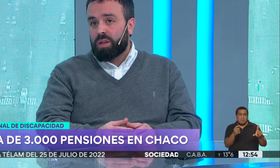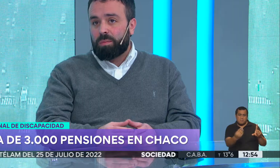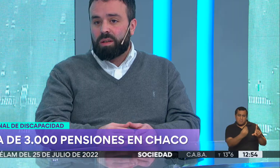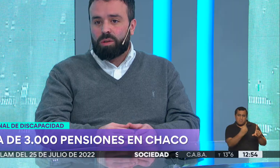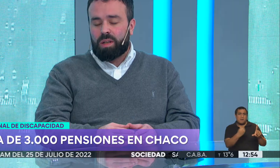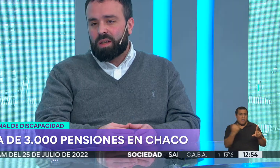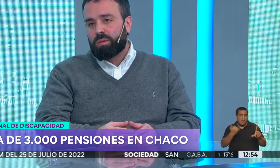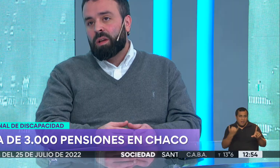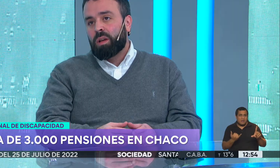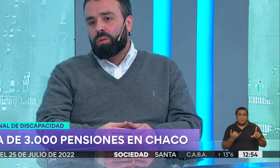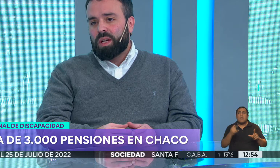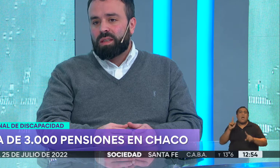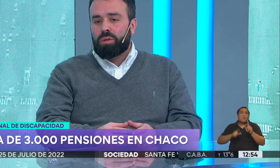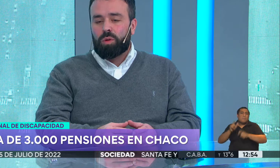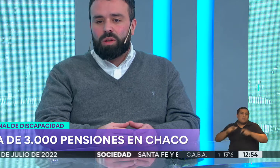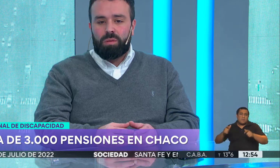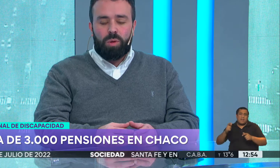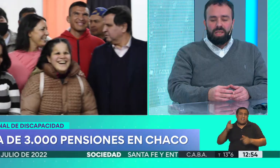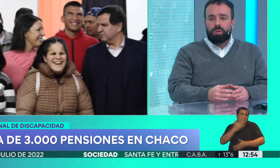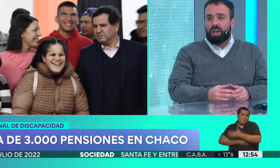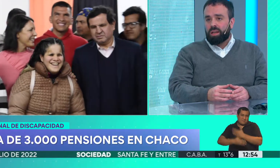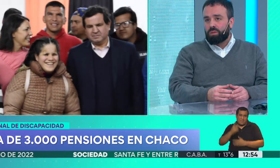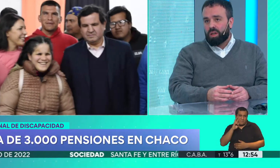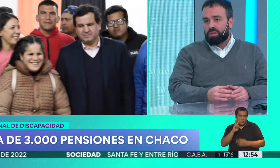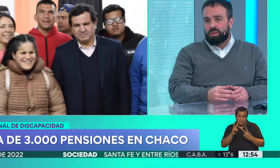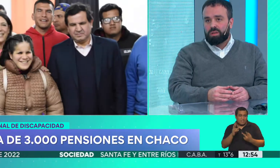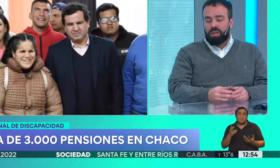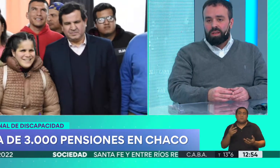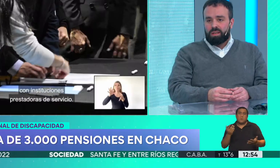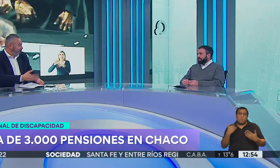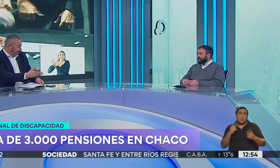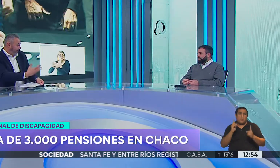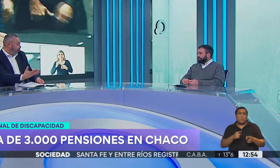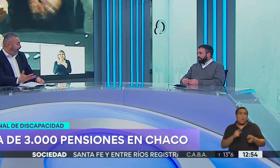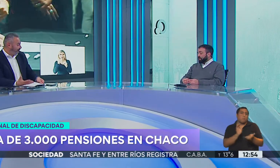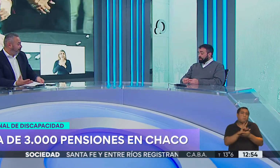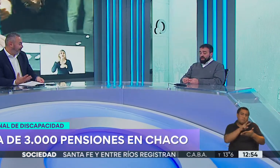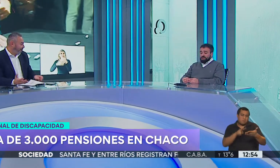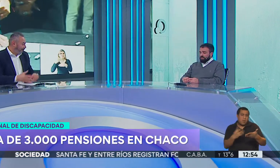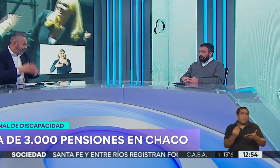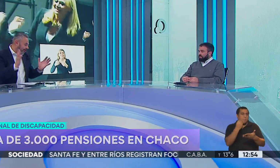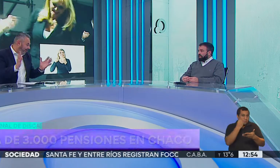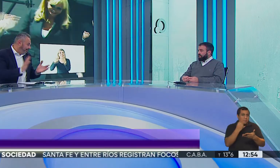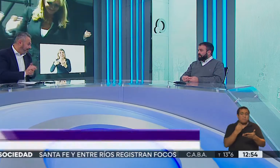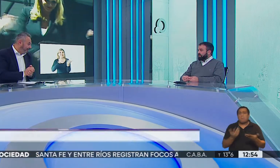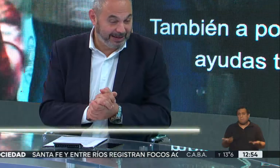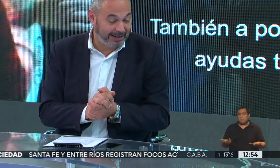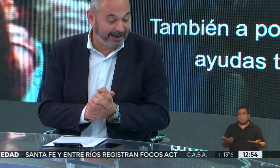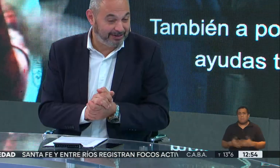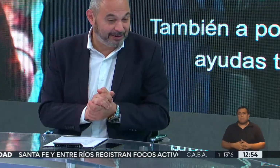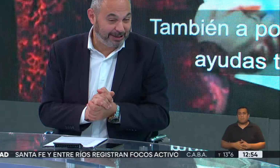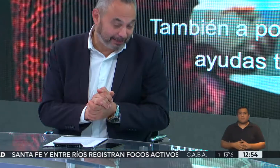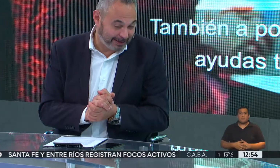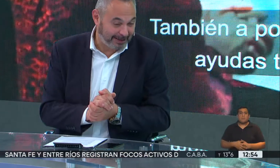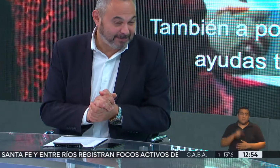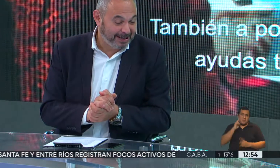personas con discapacidad visual tener un acceso muy masivo a la lectura, eso es central. Y aparte de libros actuales, ¿no? Sí, totalmente. De grandes